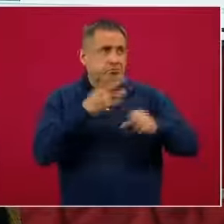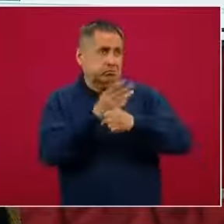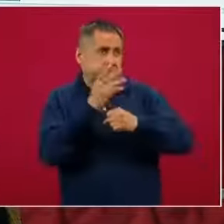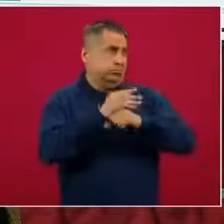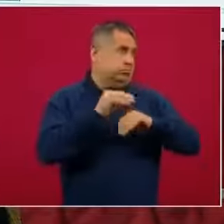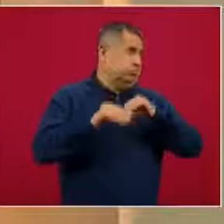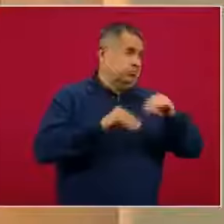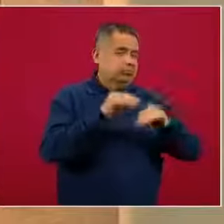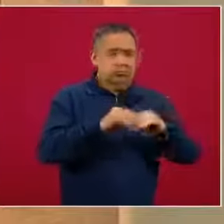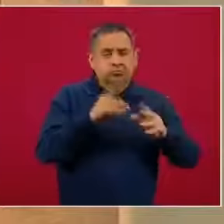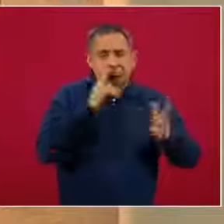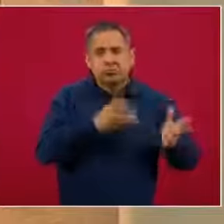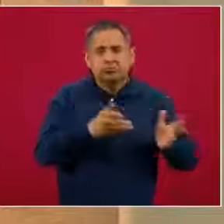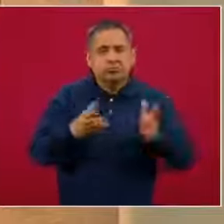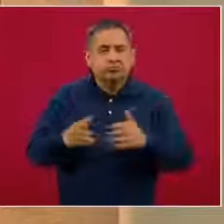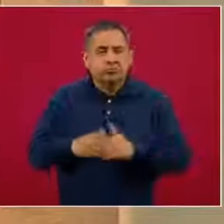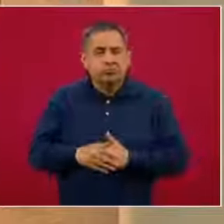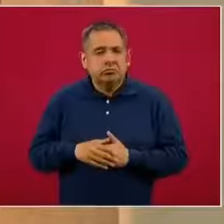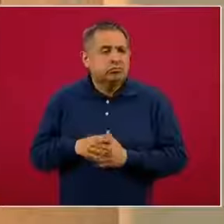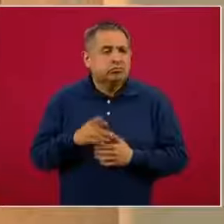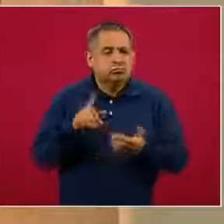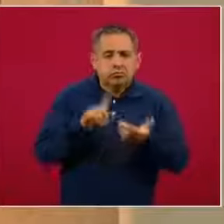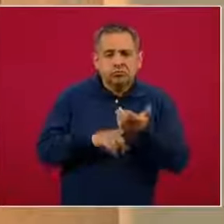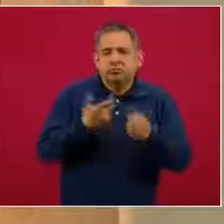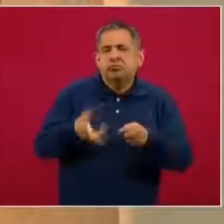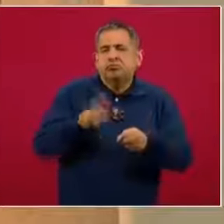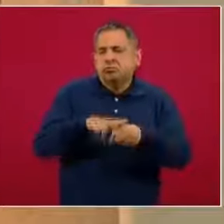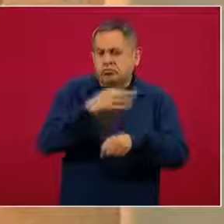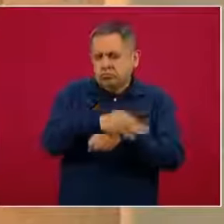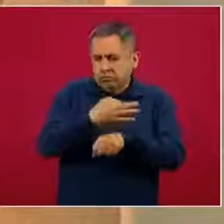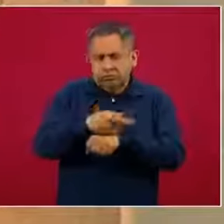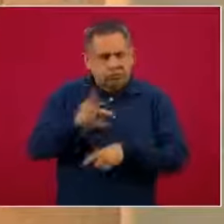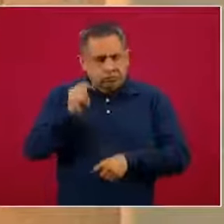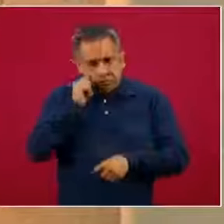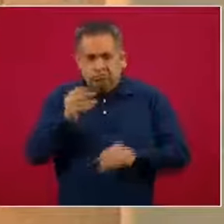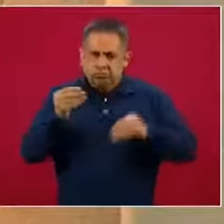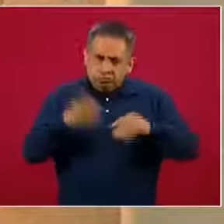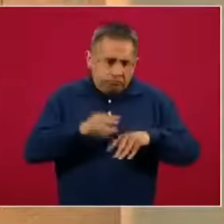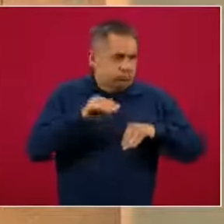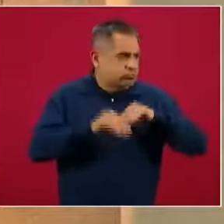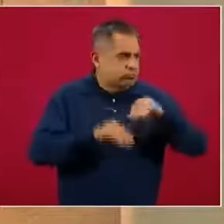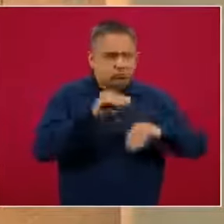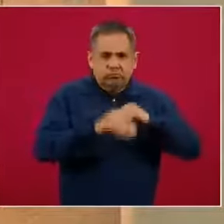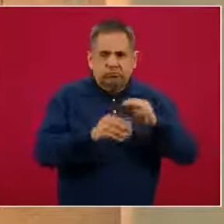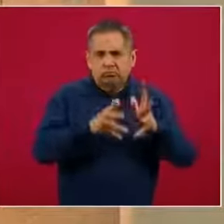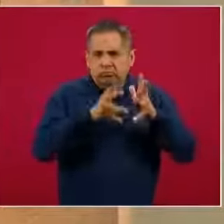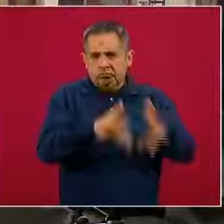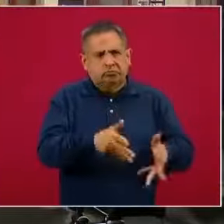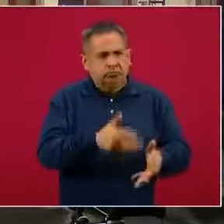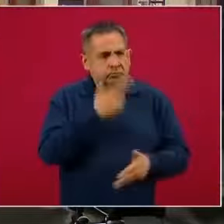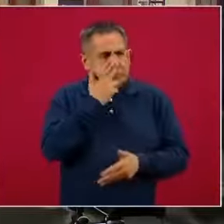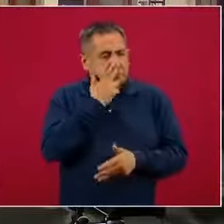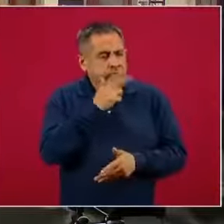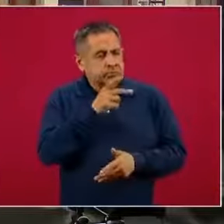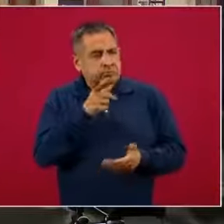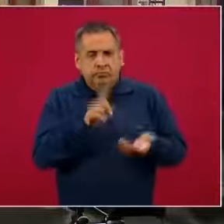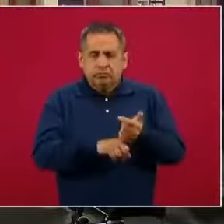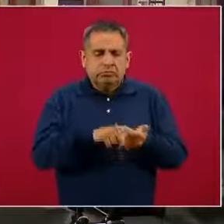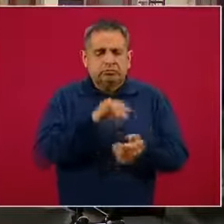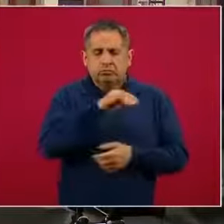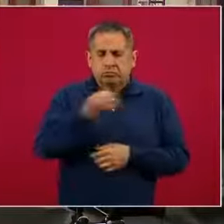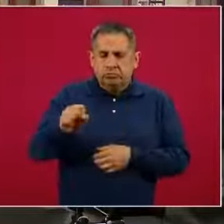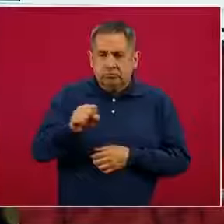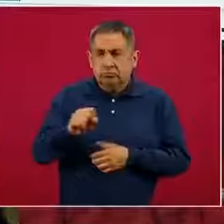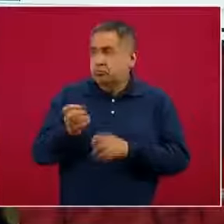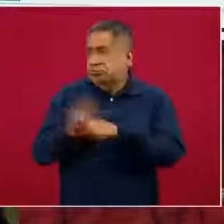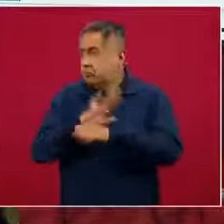traído a esta conferencia, son estos hospitales temporales, pero que se nos van a quedar también, ya son patrimonio del Seguro Social, se quedan para después